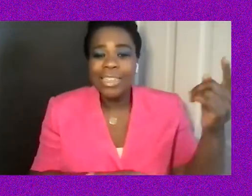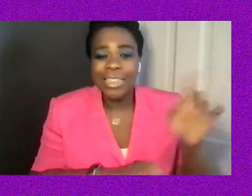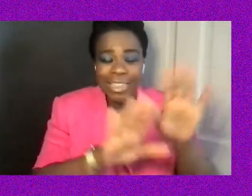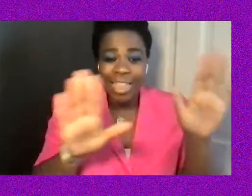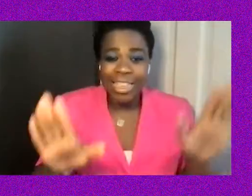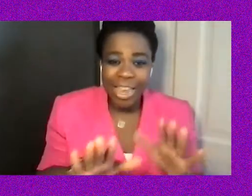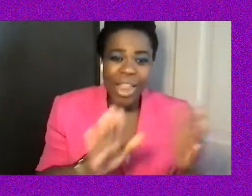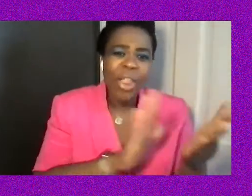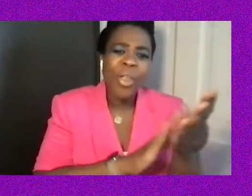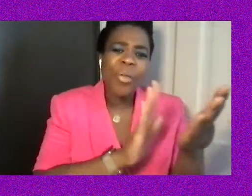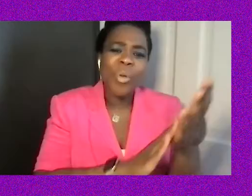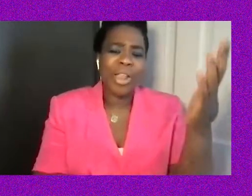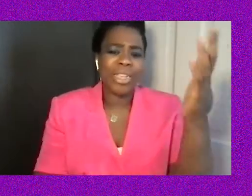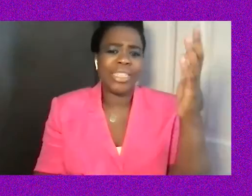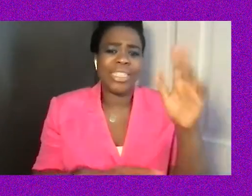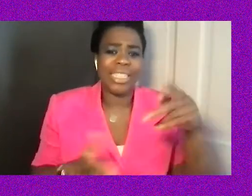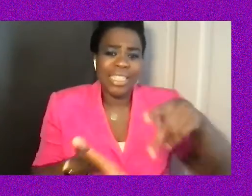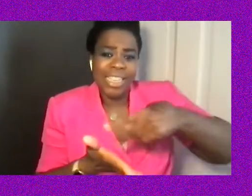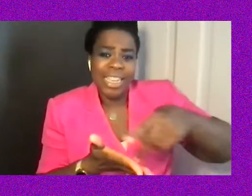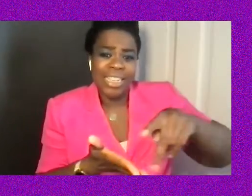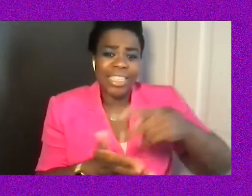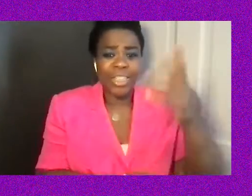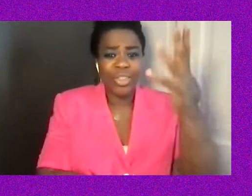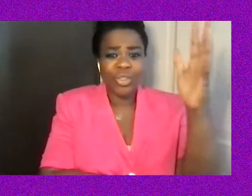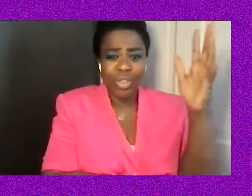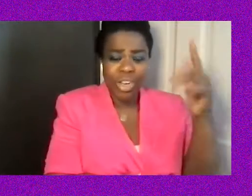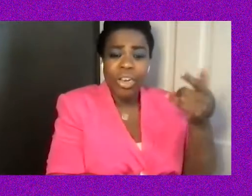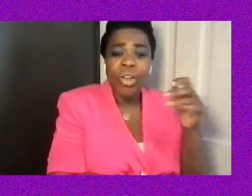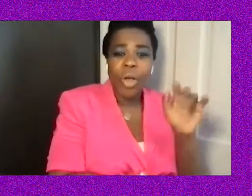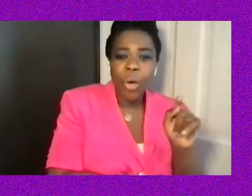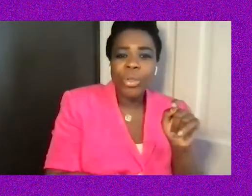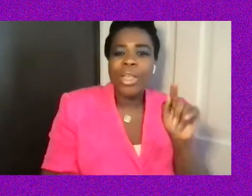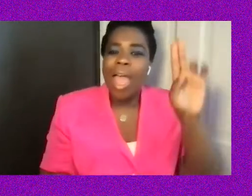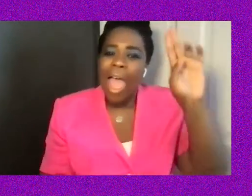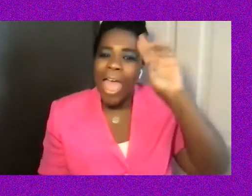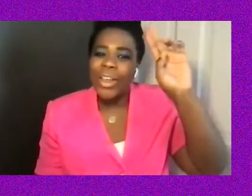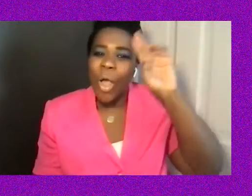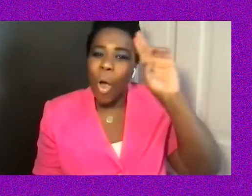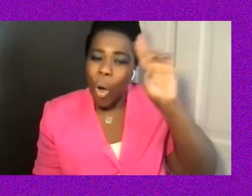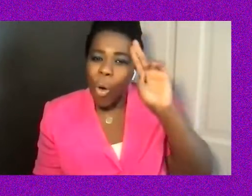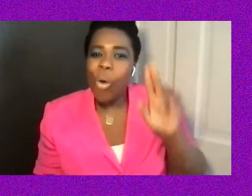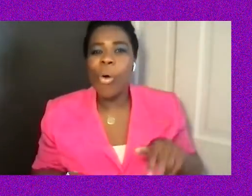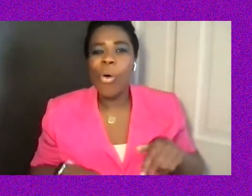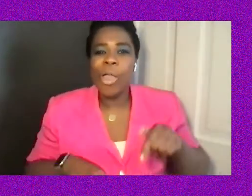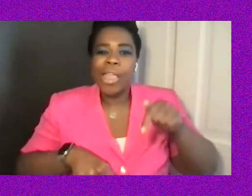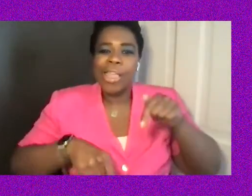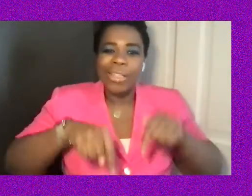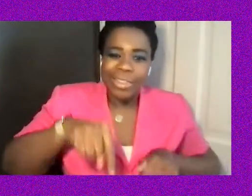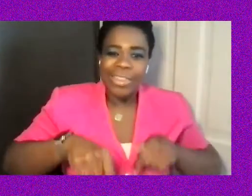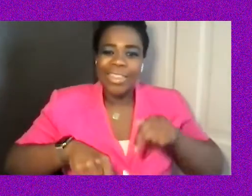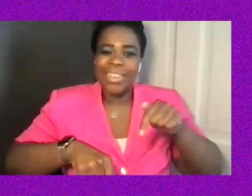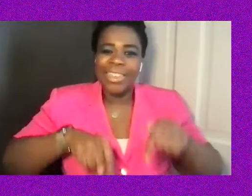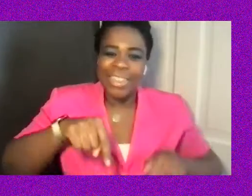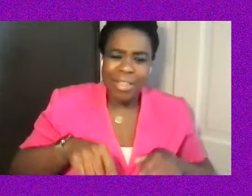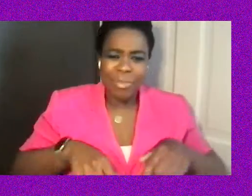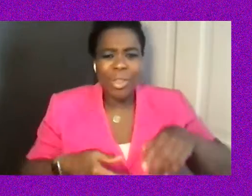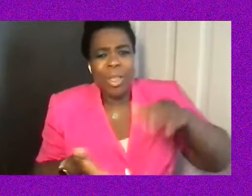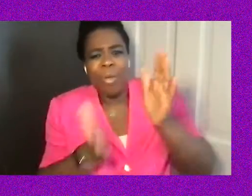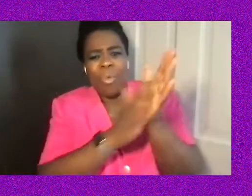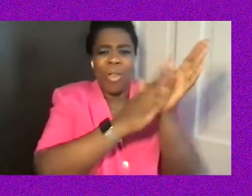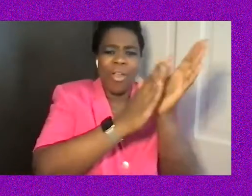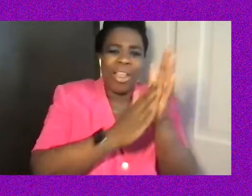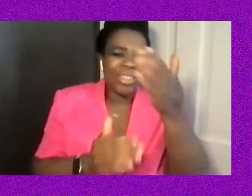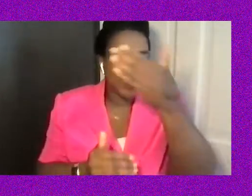cuero. En la caminata hacia la escuela de domingo, el árbol que